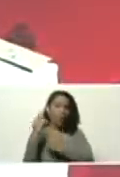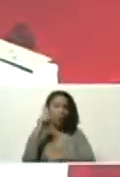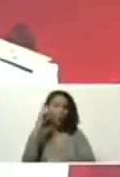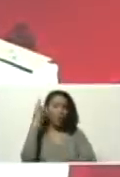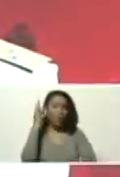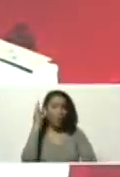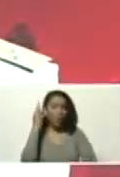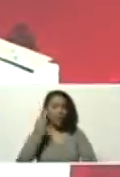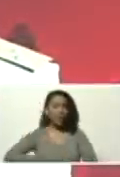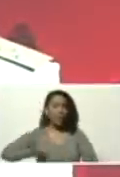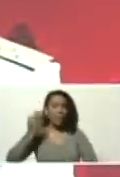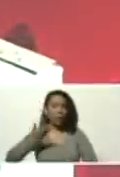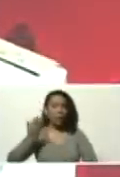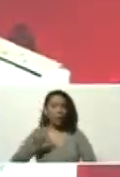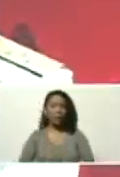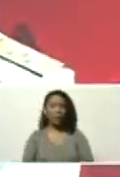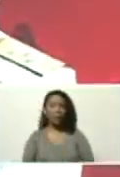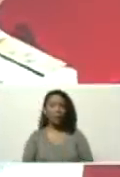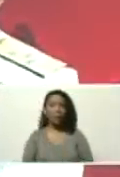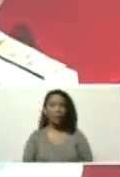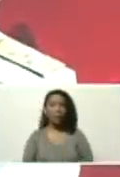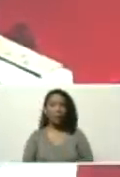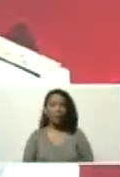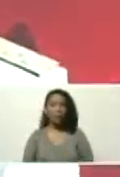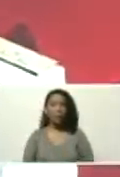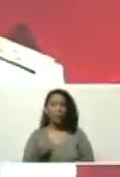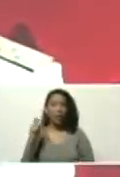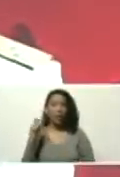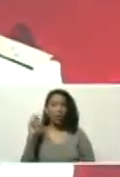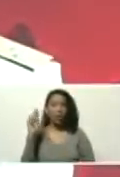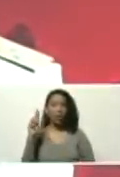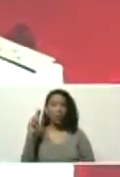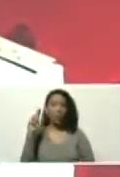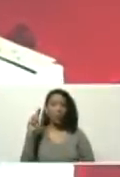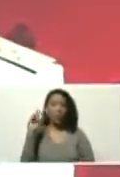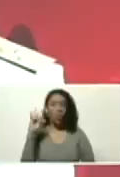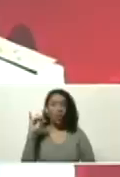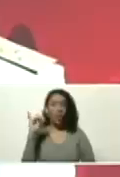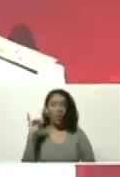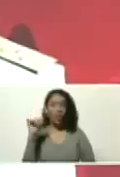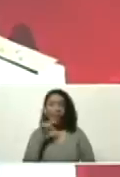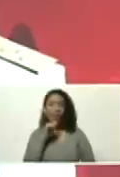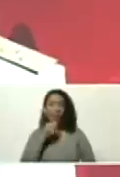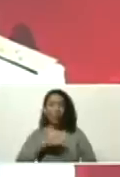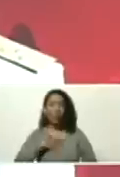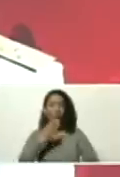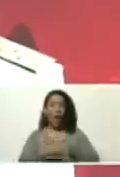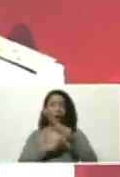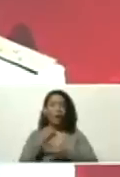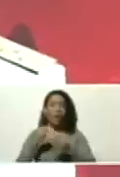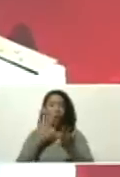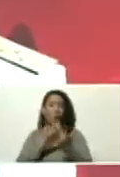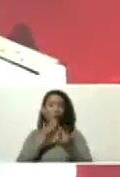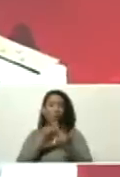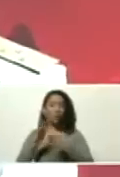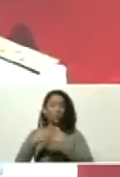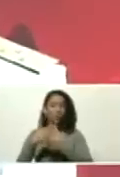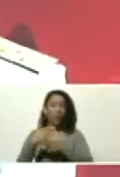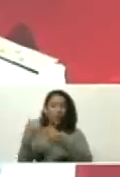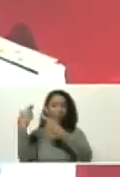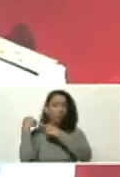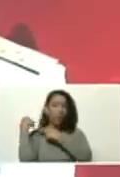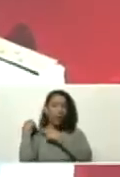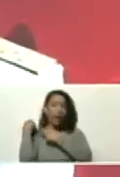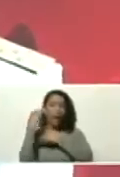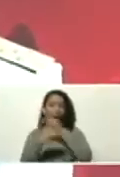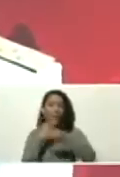mujeres excepcionales, Trudy y Belsi, con quienes pudimos hacer compatibles las responsabilidades de